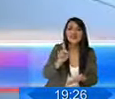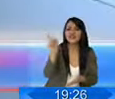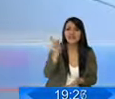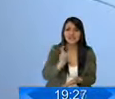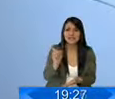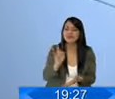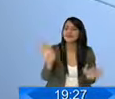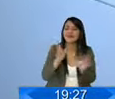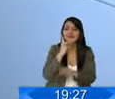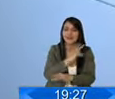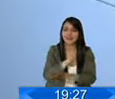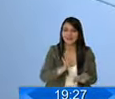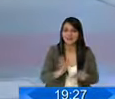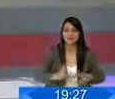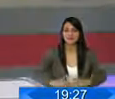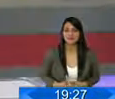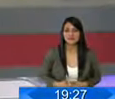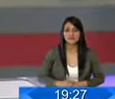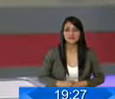país.